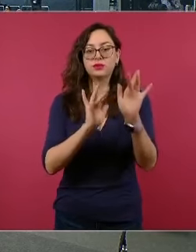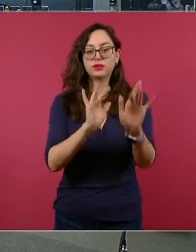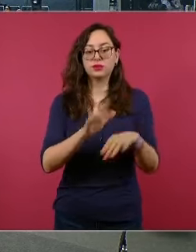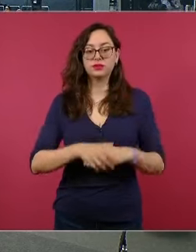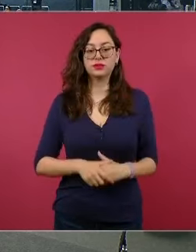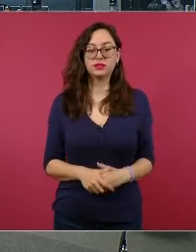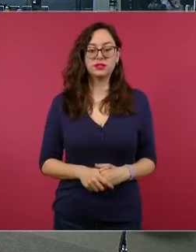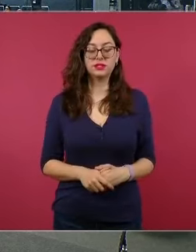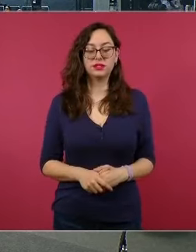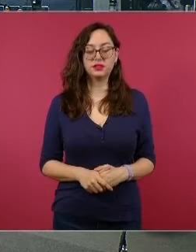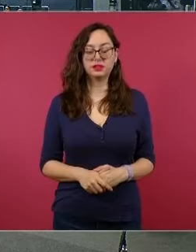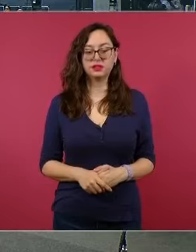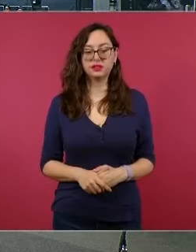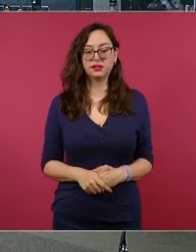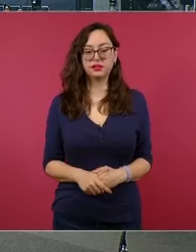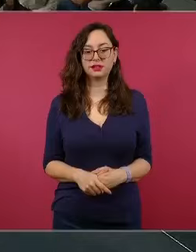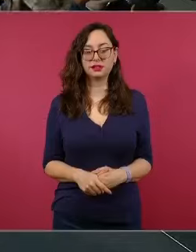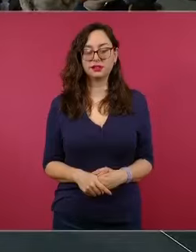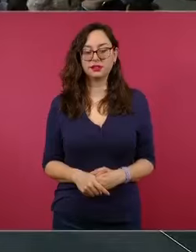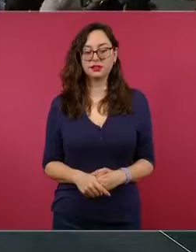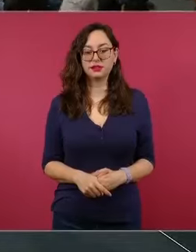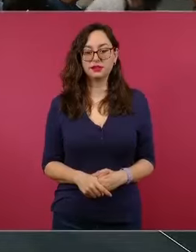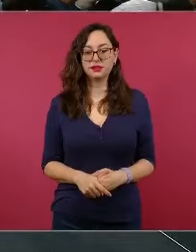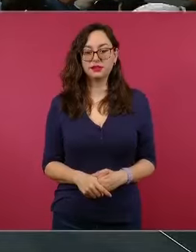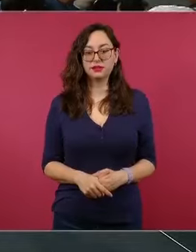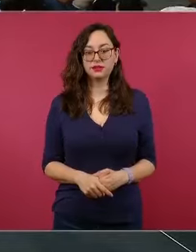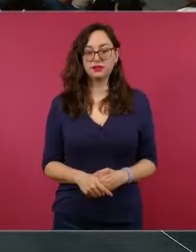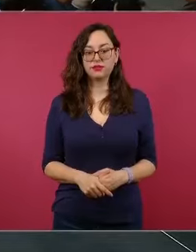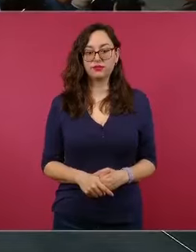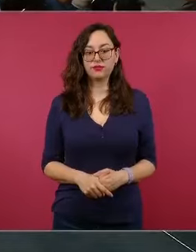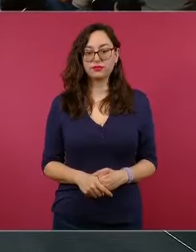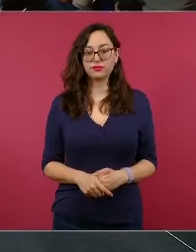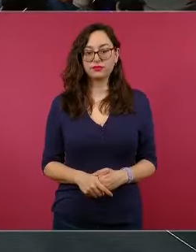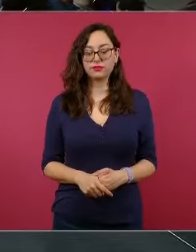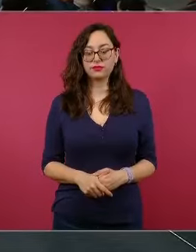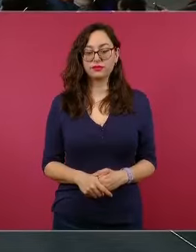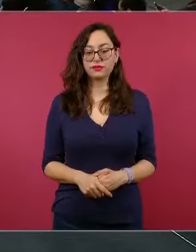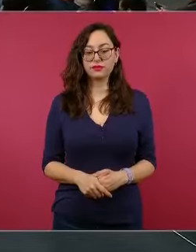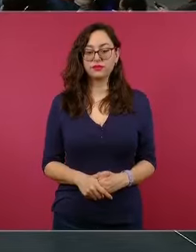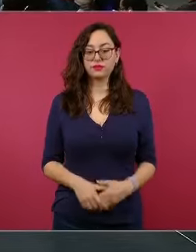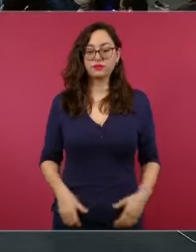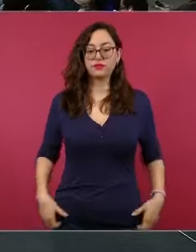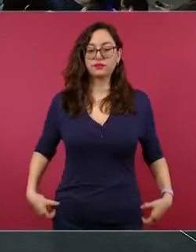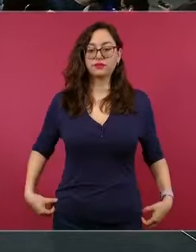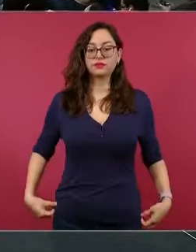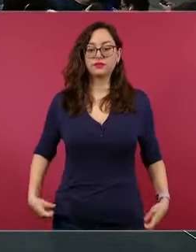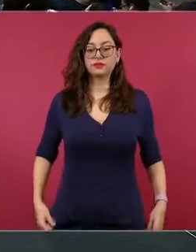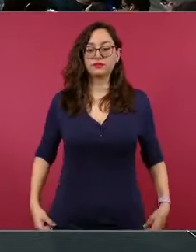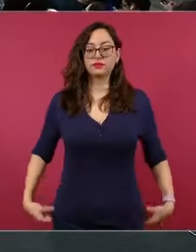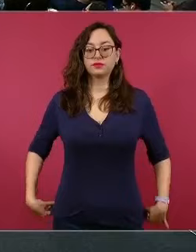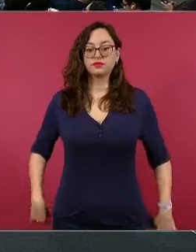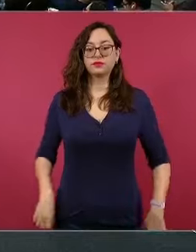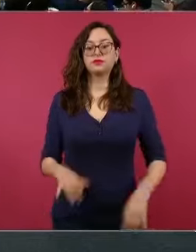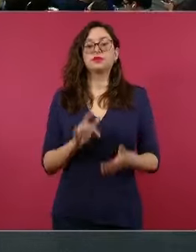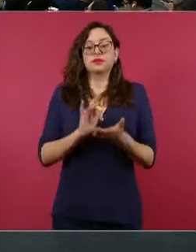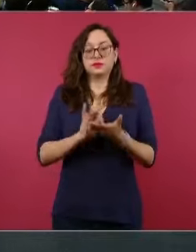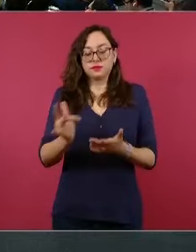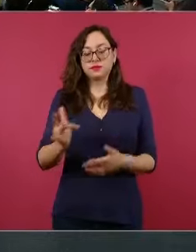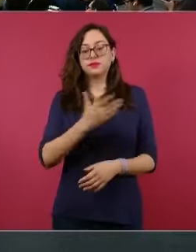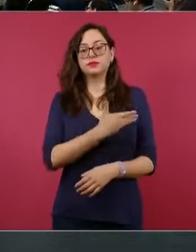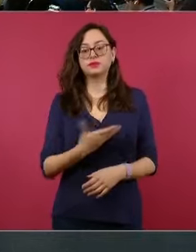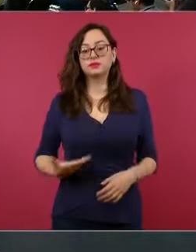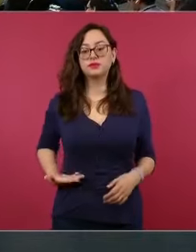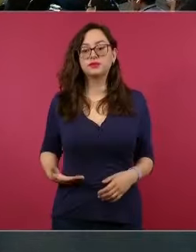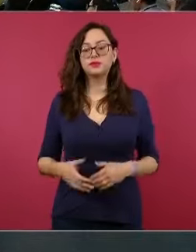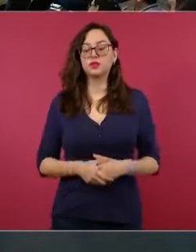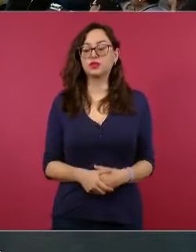consentida gracias Ay ya hasta me desanti Gracias presidente bueno eh yo no